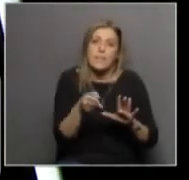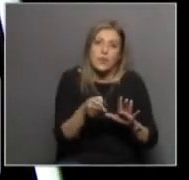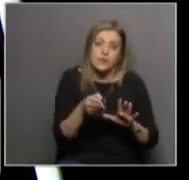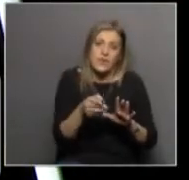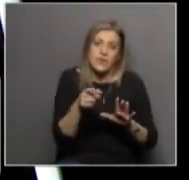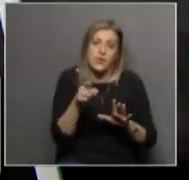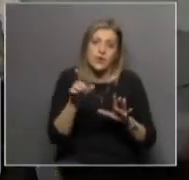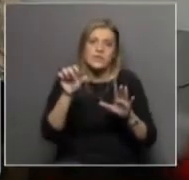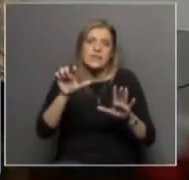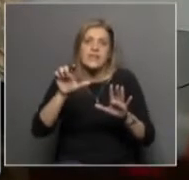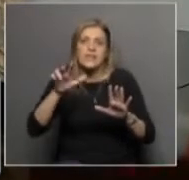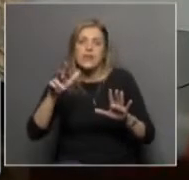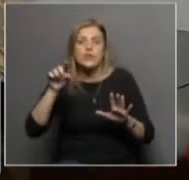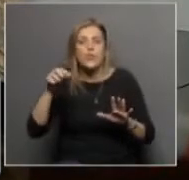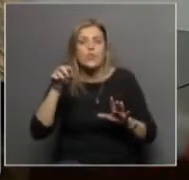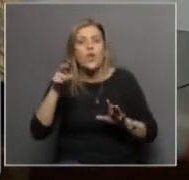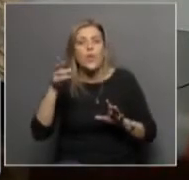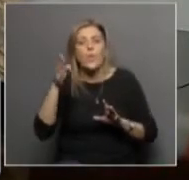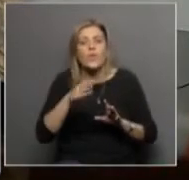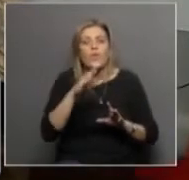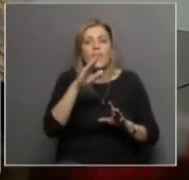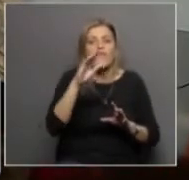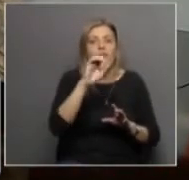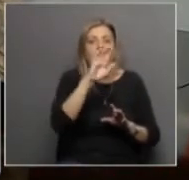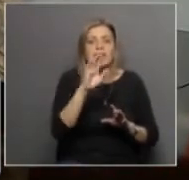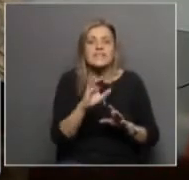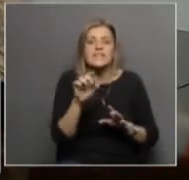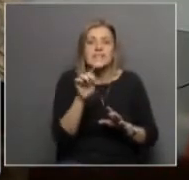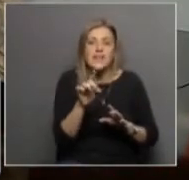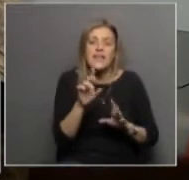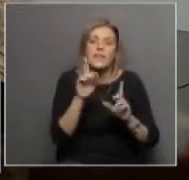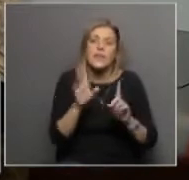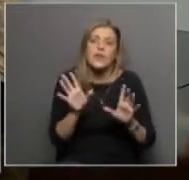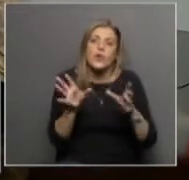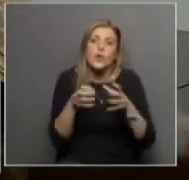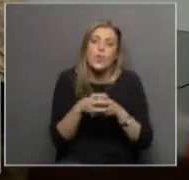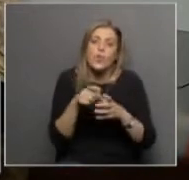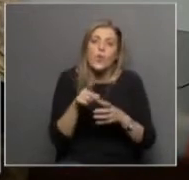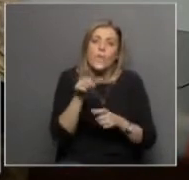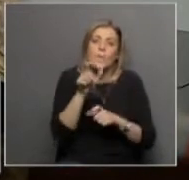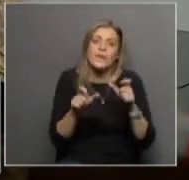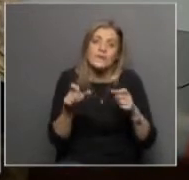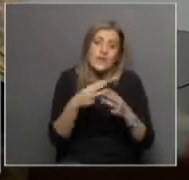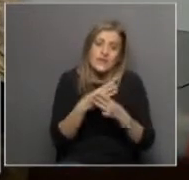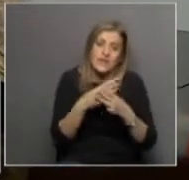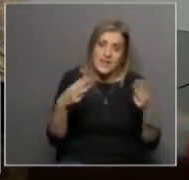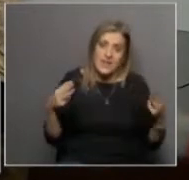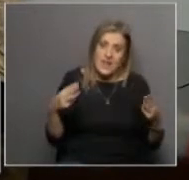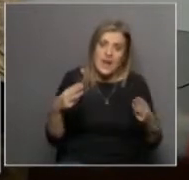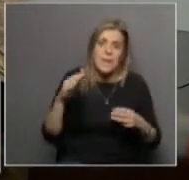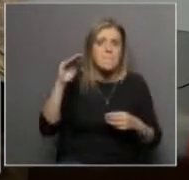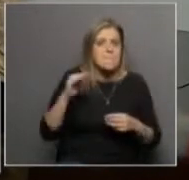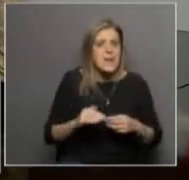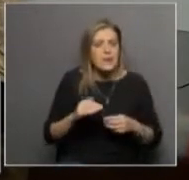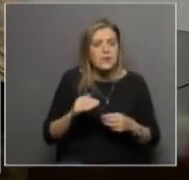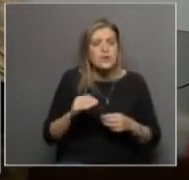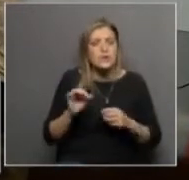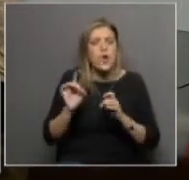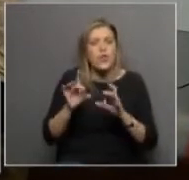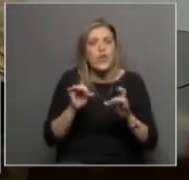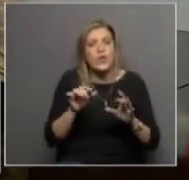CoronaVac, 78,2% para Pfizer. En el caso de la población en general, la reducción de casos es de